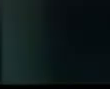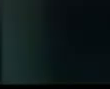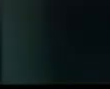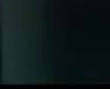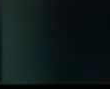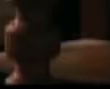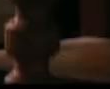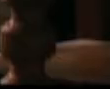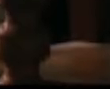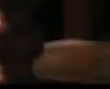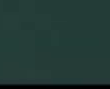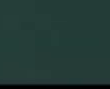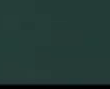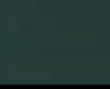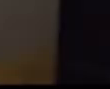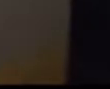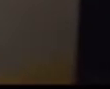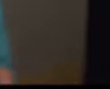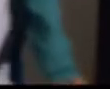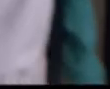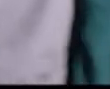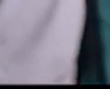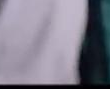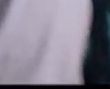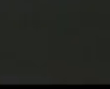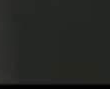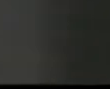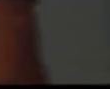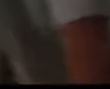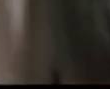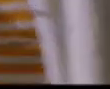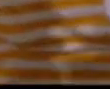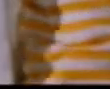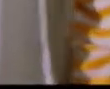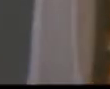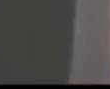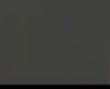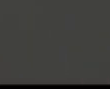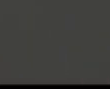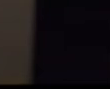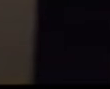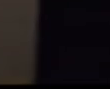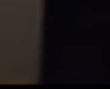¿eh? Inhala, podemos remover hasta las manchas más difíciles, pero esta vez no quisimos hacerlo.